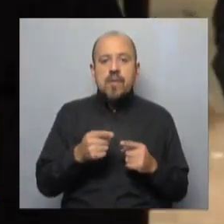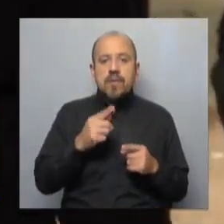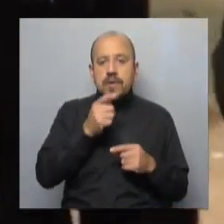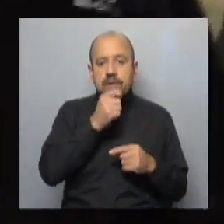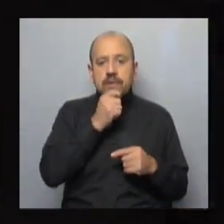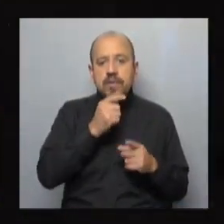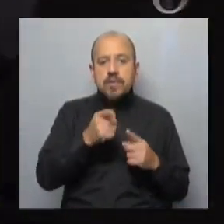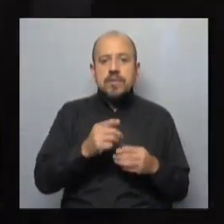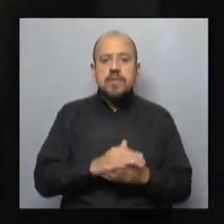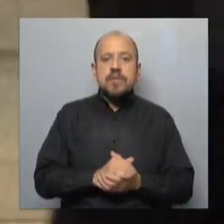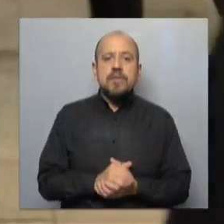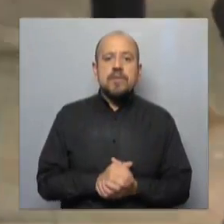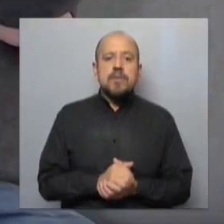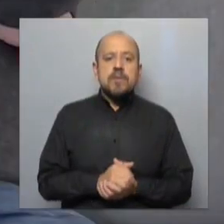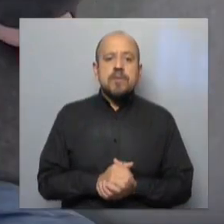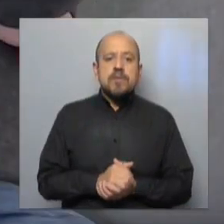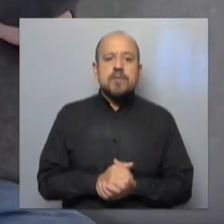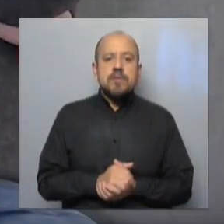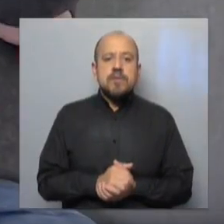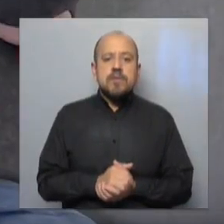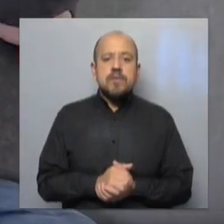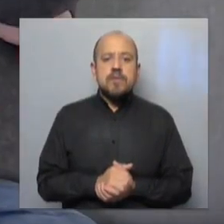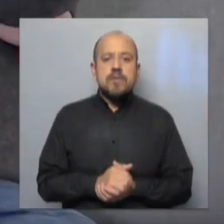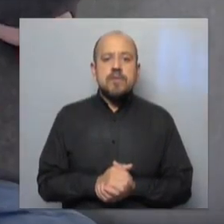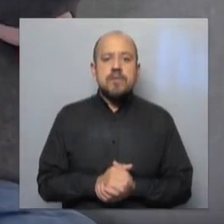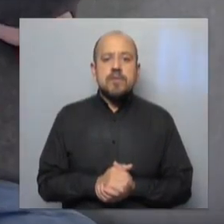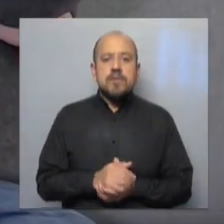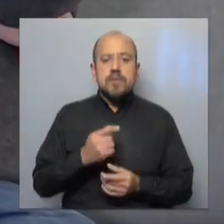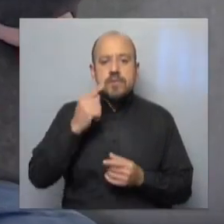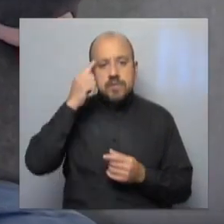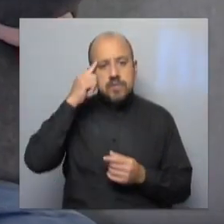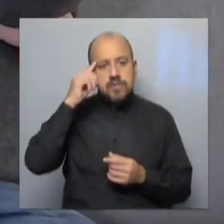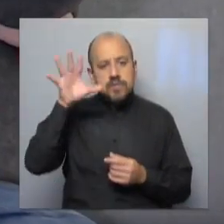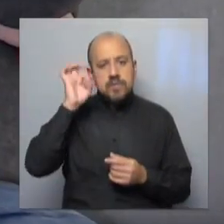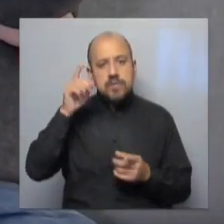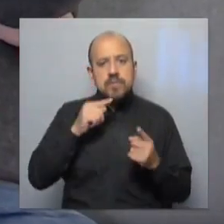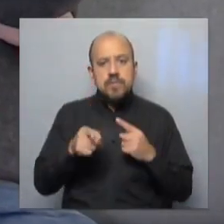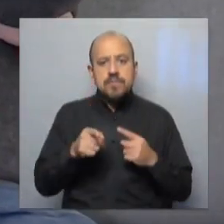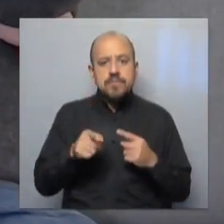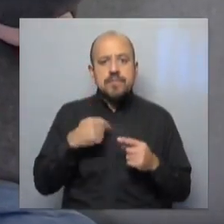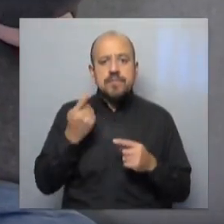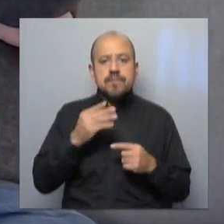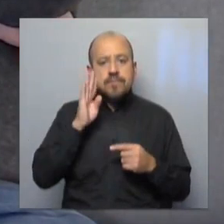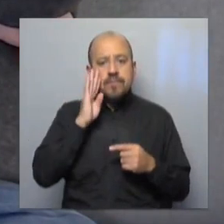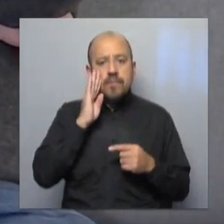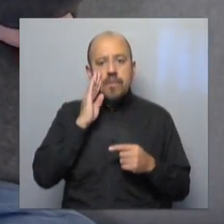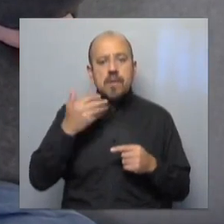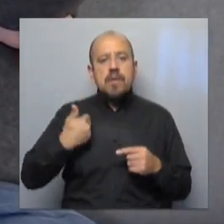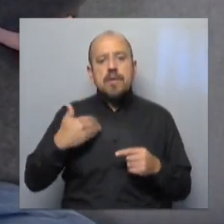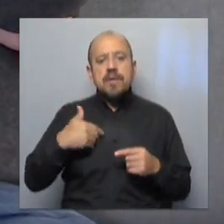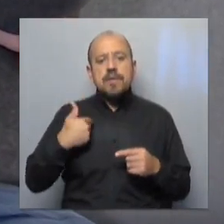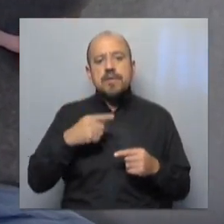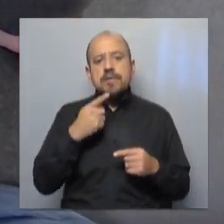con adriana belmonte yo me acuerdo que tanto ella como otra madre en argentina